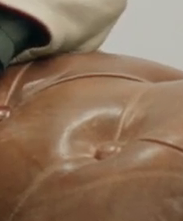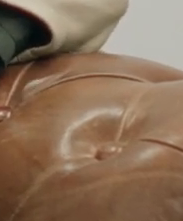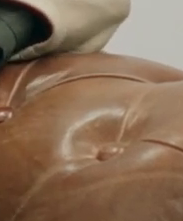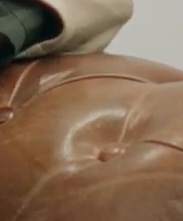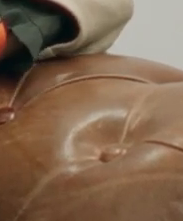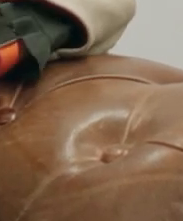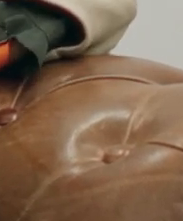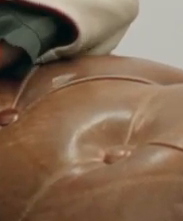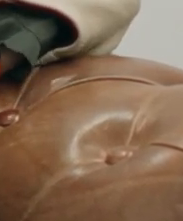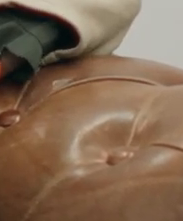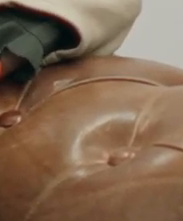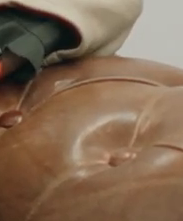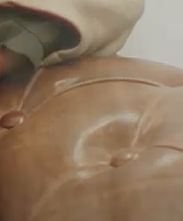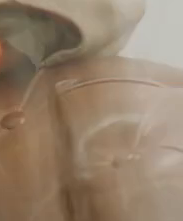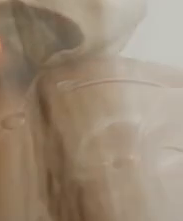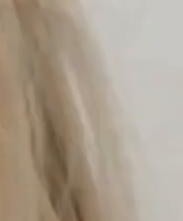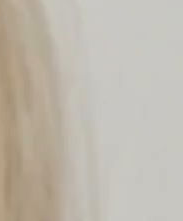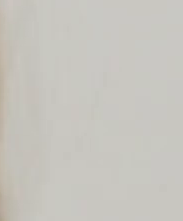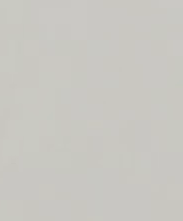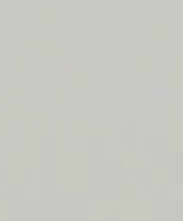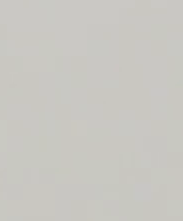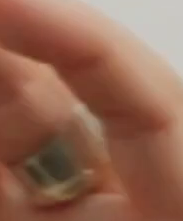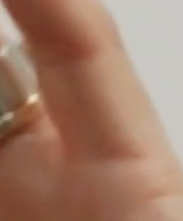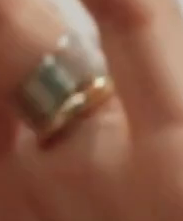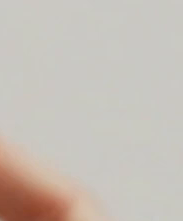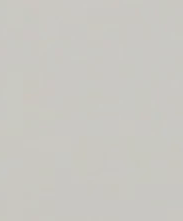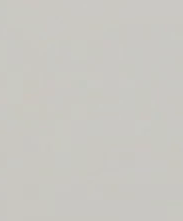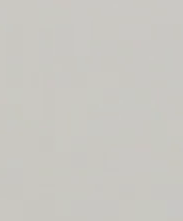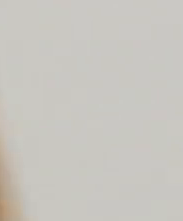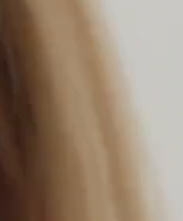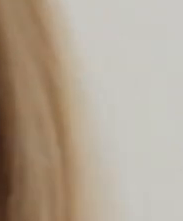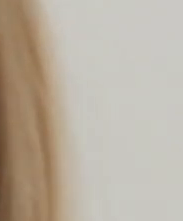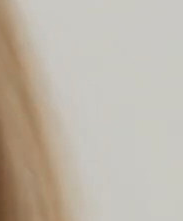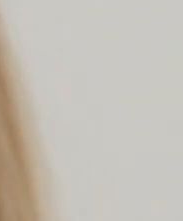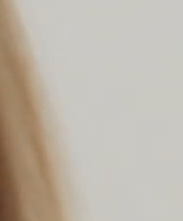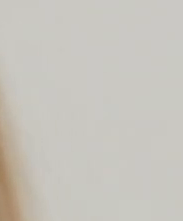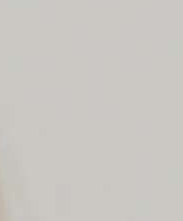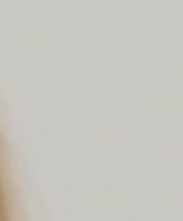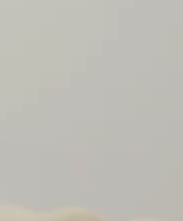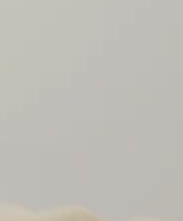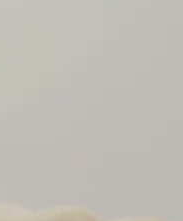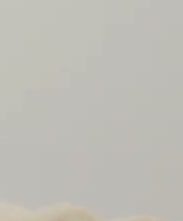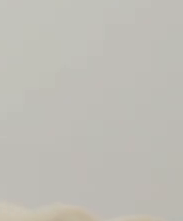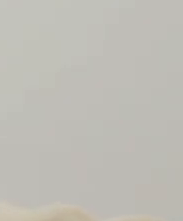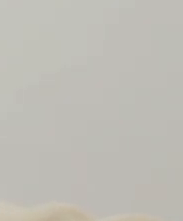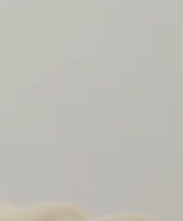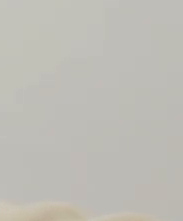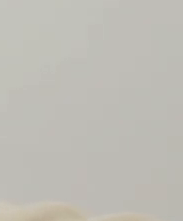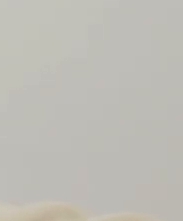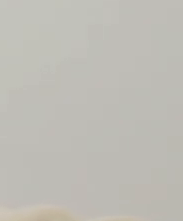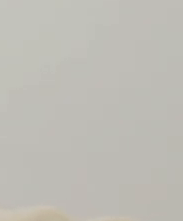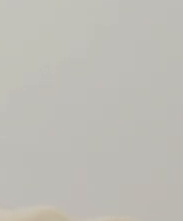funcionan sin acritud las nuevas herramientas que puedan sostener una empleabilidad, un ingreso